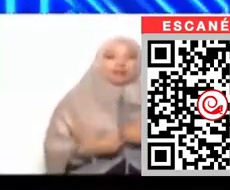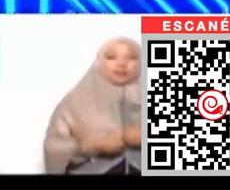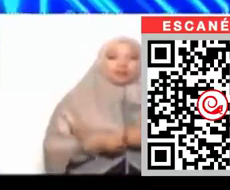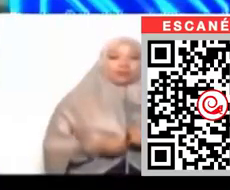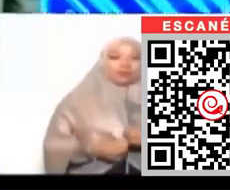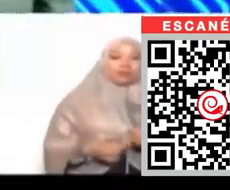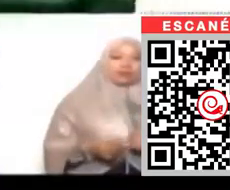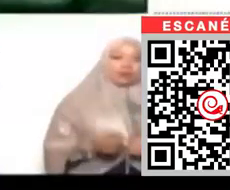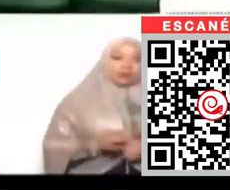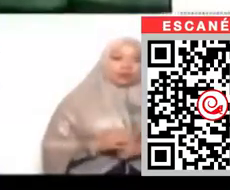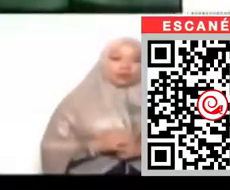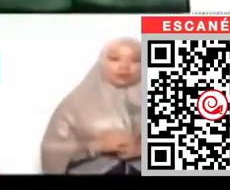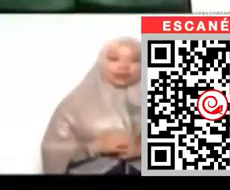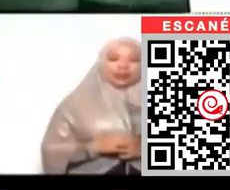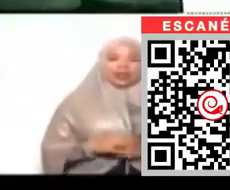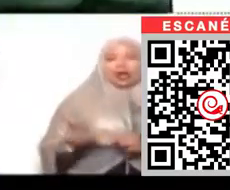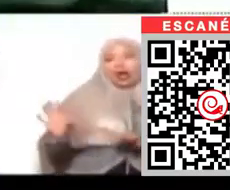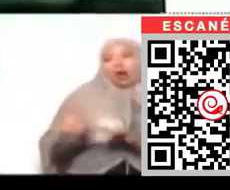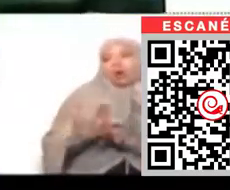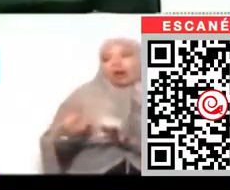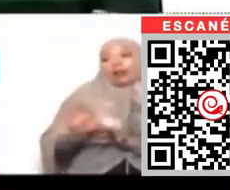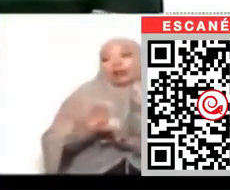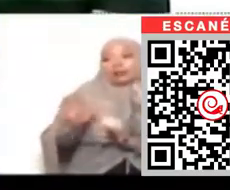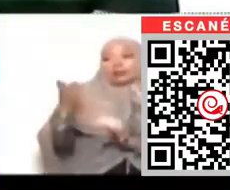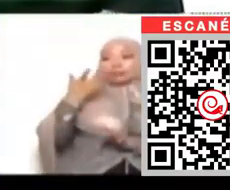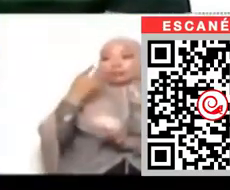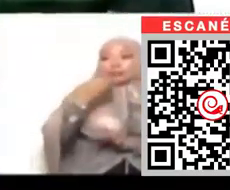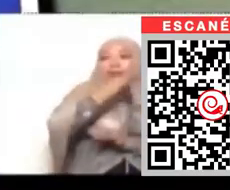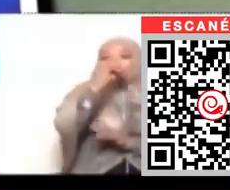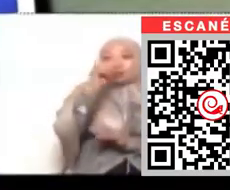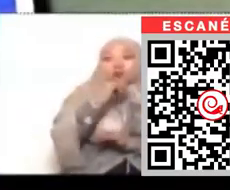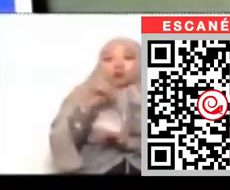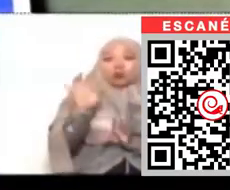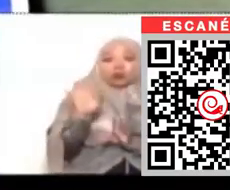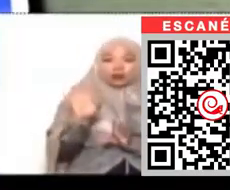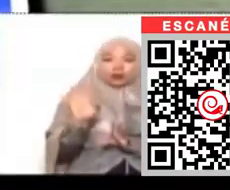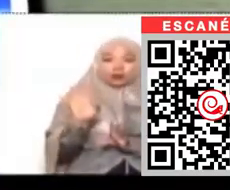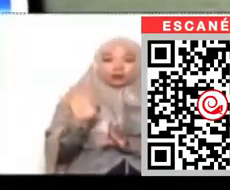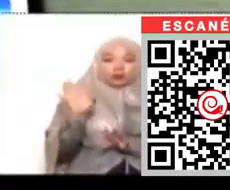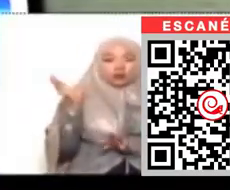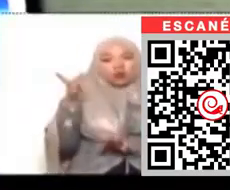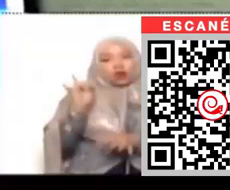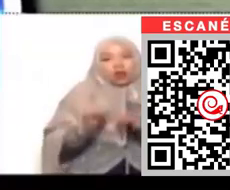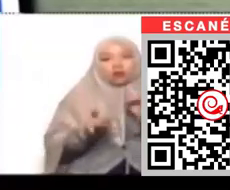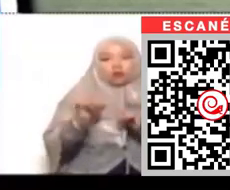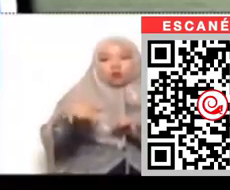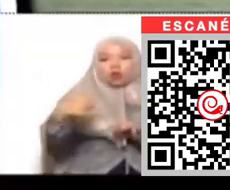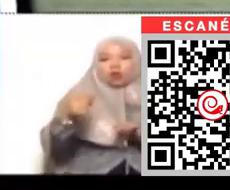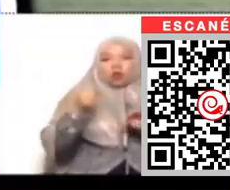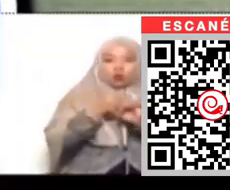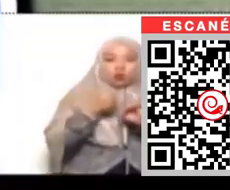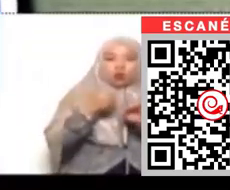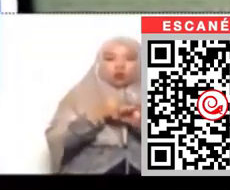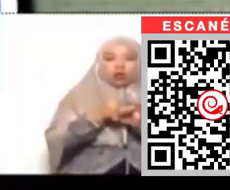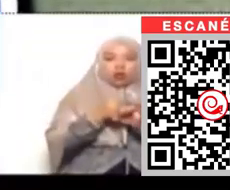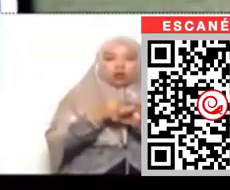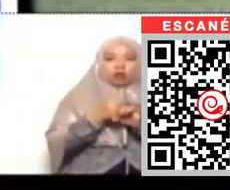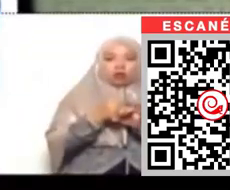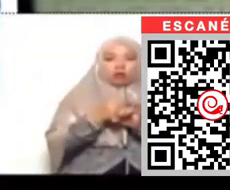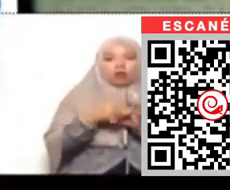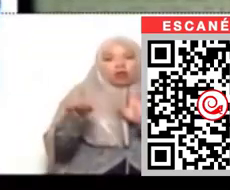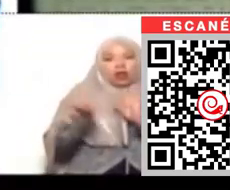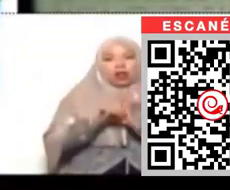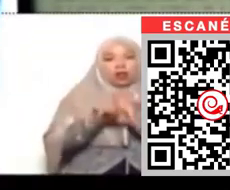para nosotros. Le ponen gaita, pues. Muchas cosas no cuadraban, ¿no? Y después nos empezamos a dar cuenta, con las